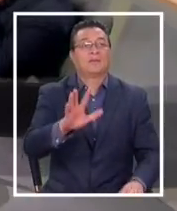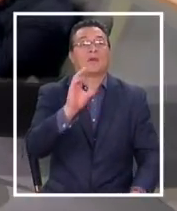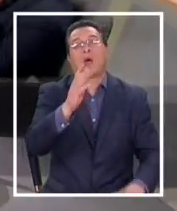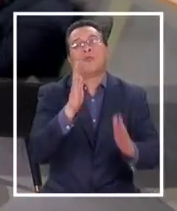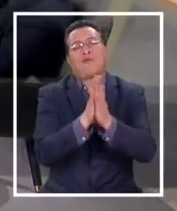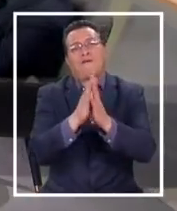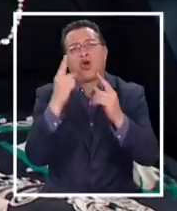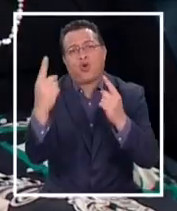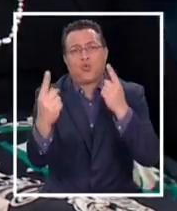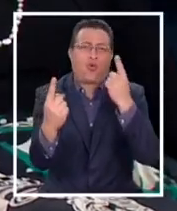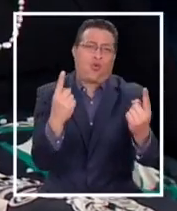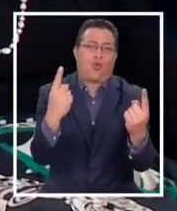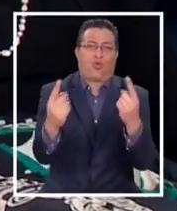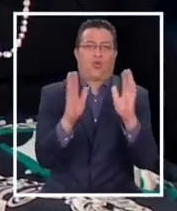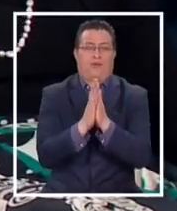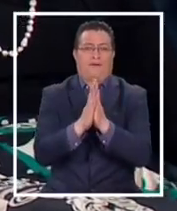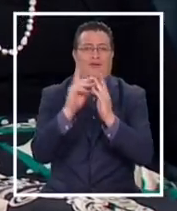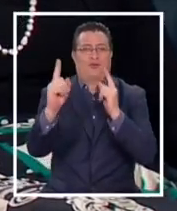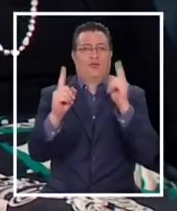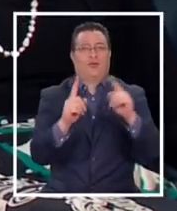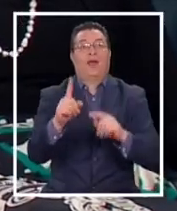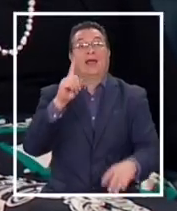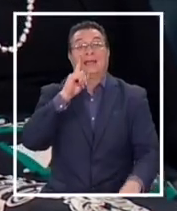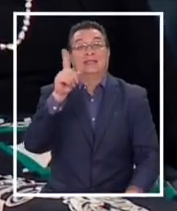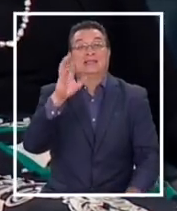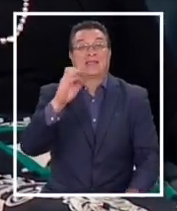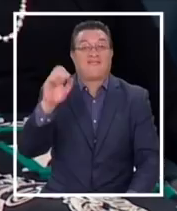vamos a escribir una nueva constitución.